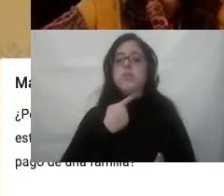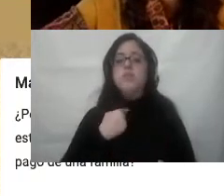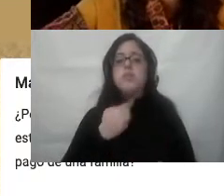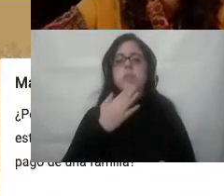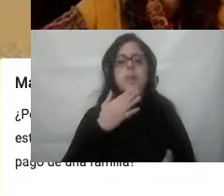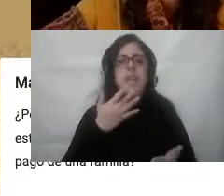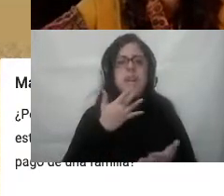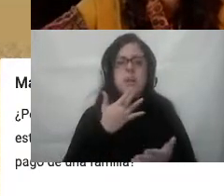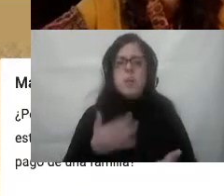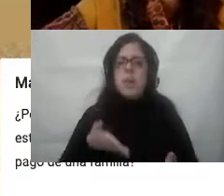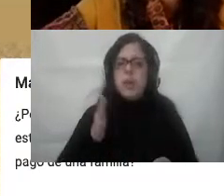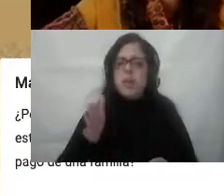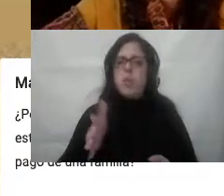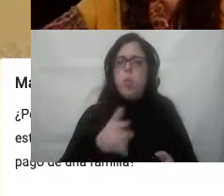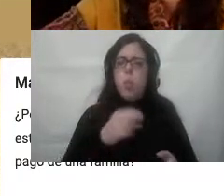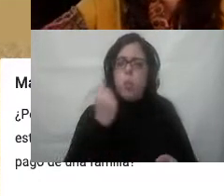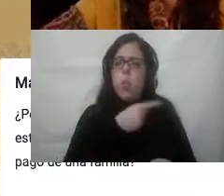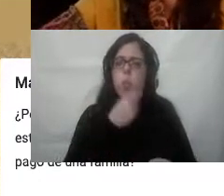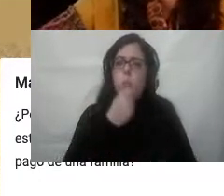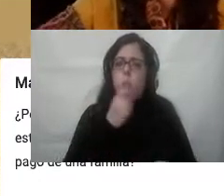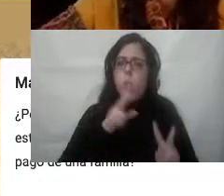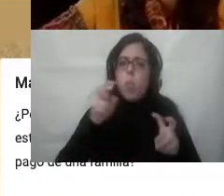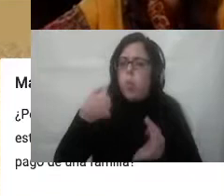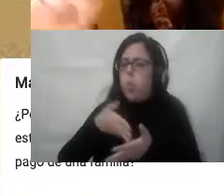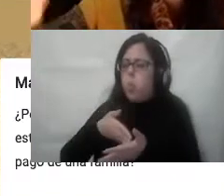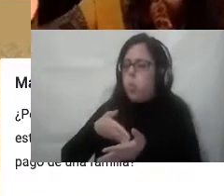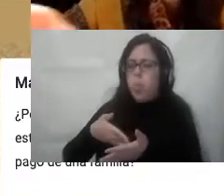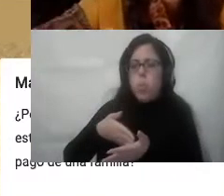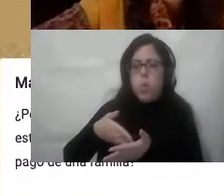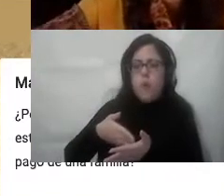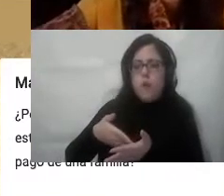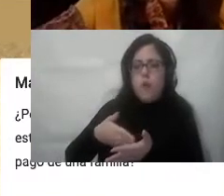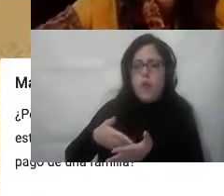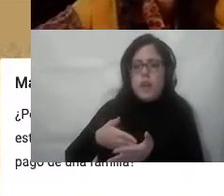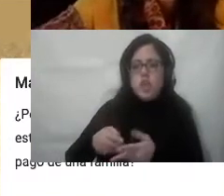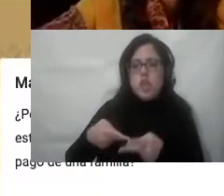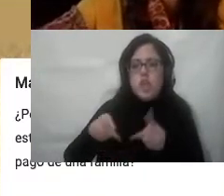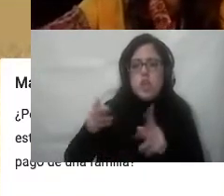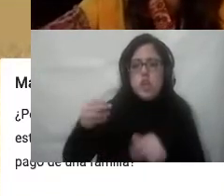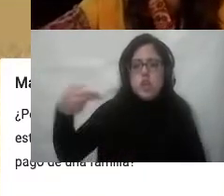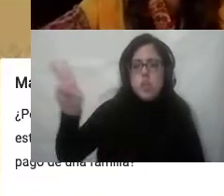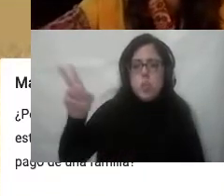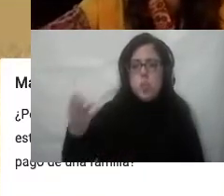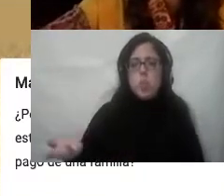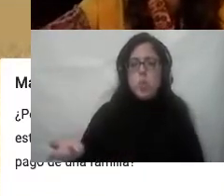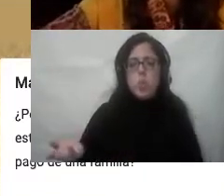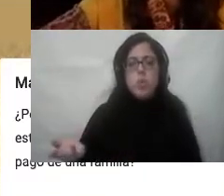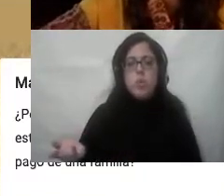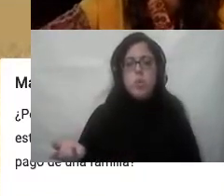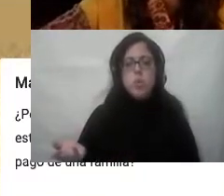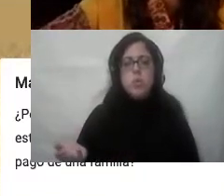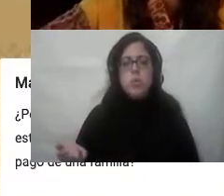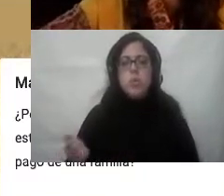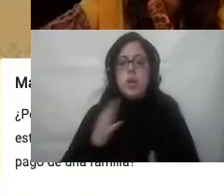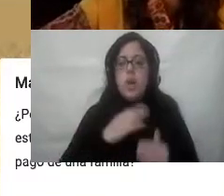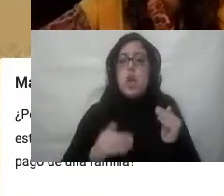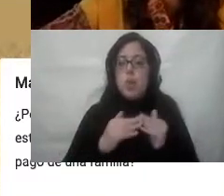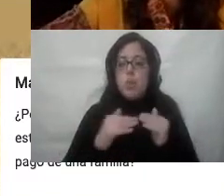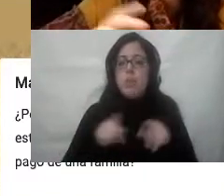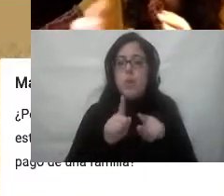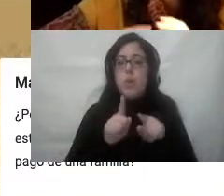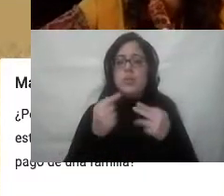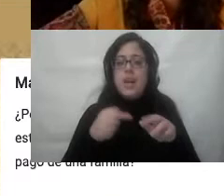por parte de pueblos originarios por vulneración a sus derechos? Ya está súper parecida a la que hice yo recién, pero empezamos a escribirla